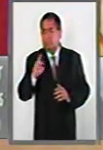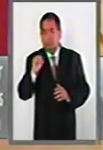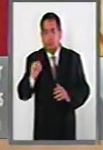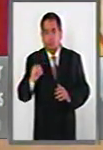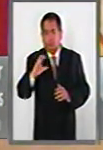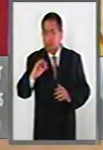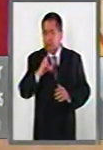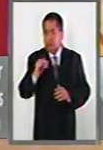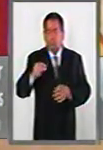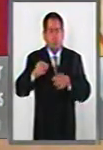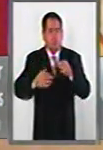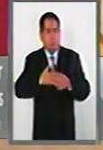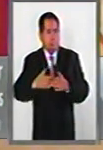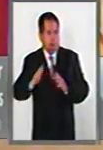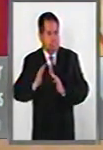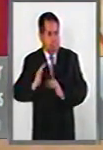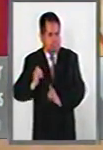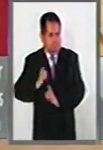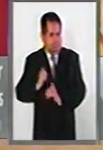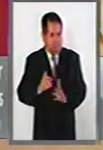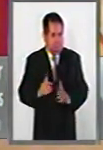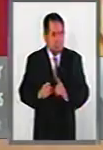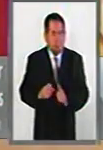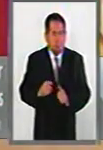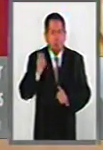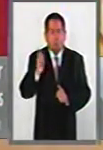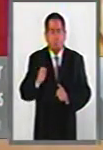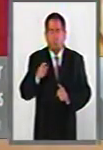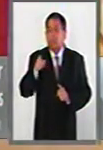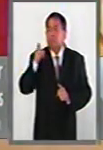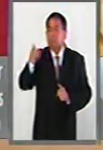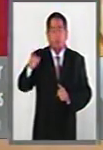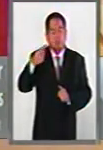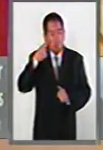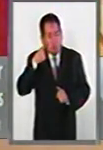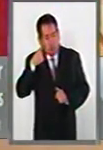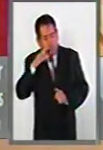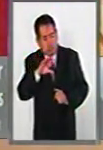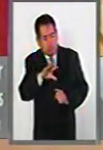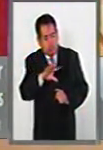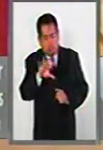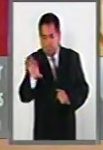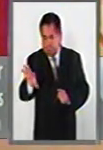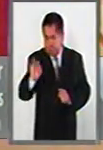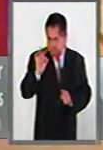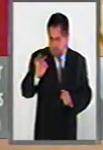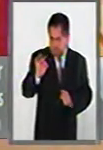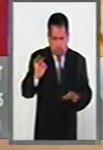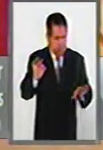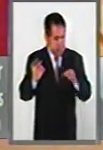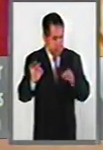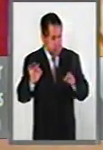Código de Justicia Militar. Es decir, designa tanto al acusador como al juez.